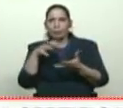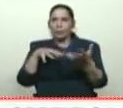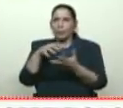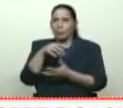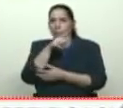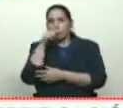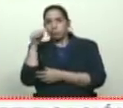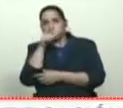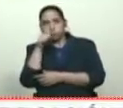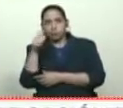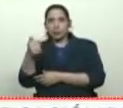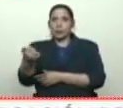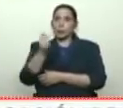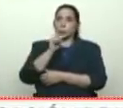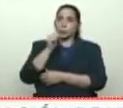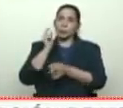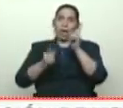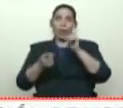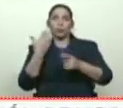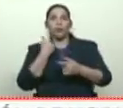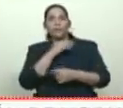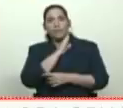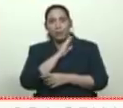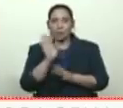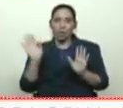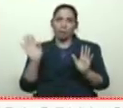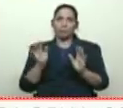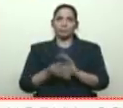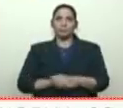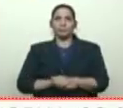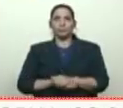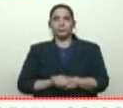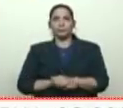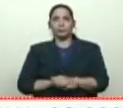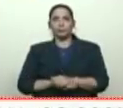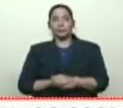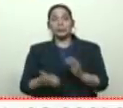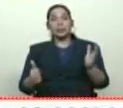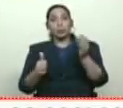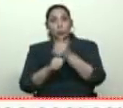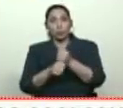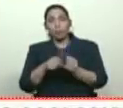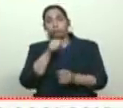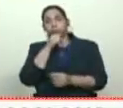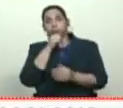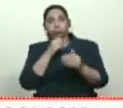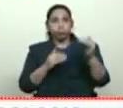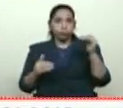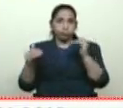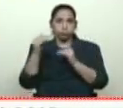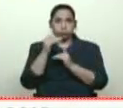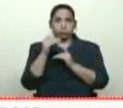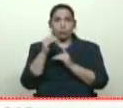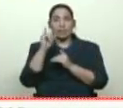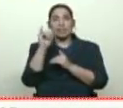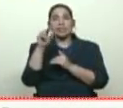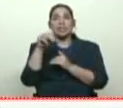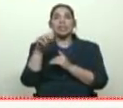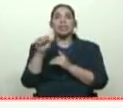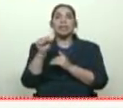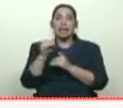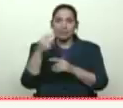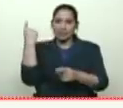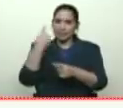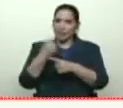consumo, con algunas enfermedades, etcétera. Podemos encontrar adultos mayores. Ahí el INAS tiene que estar